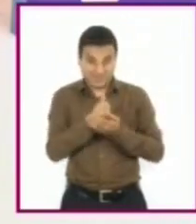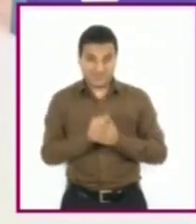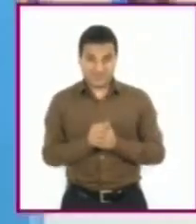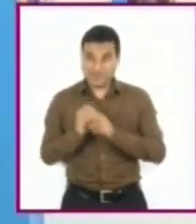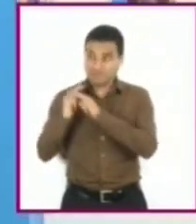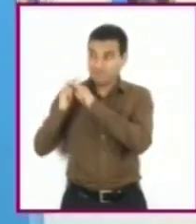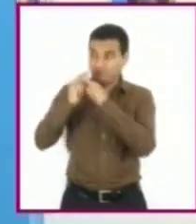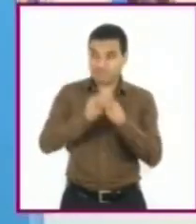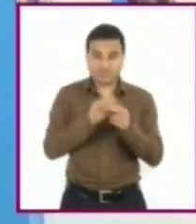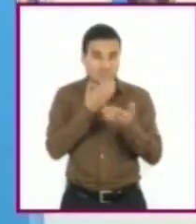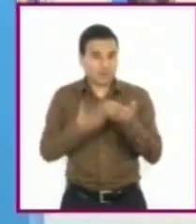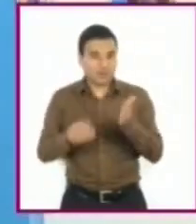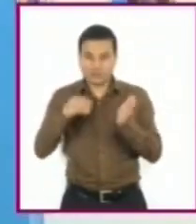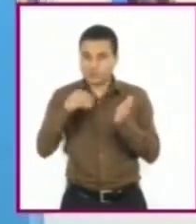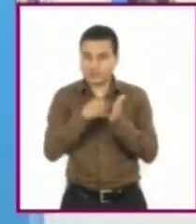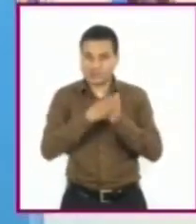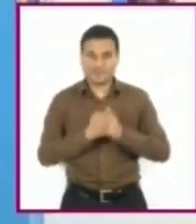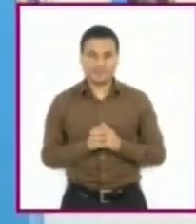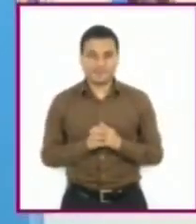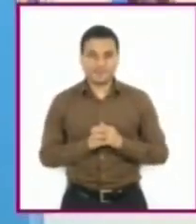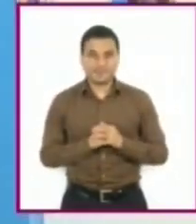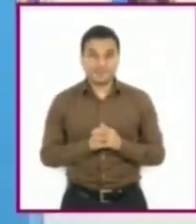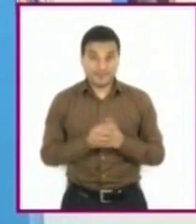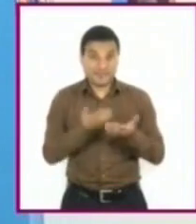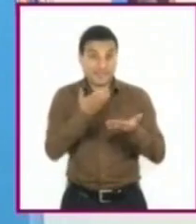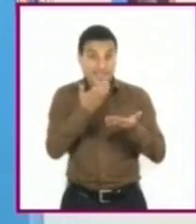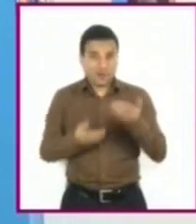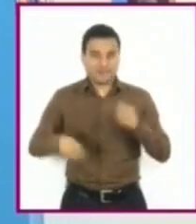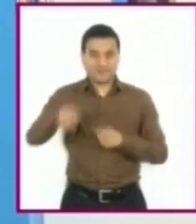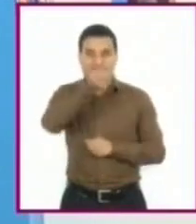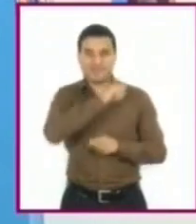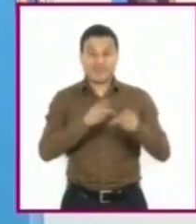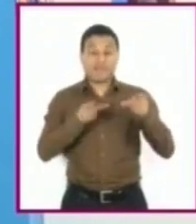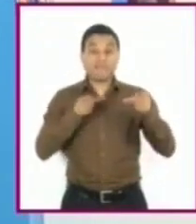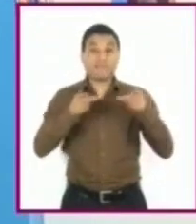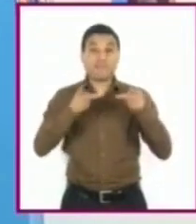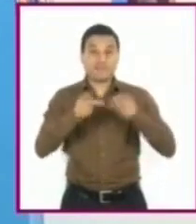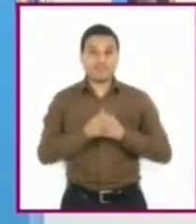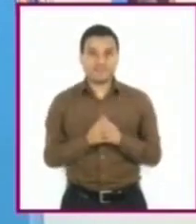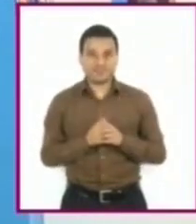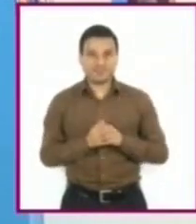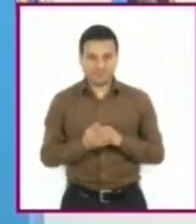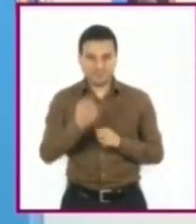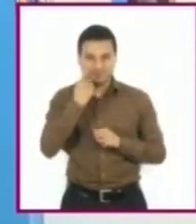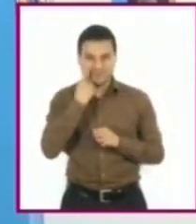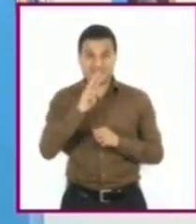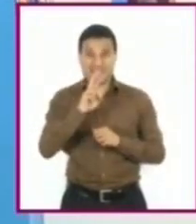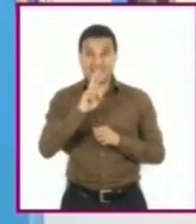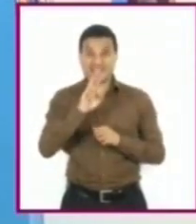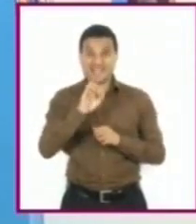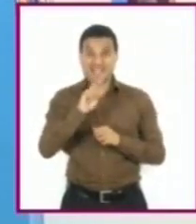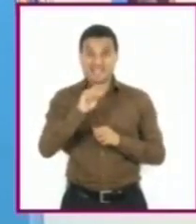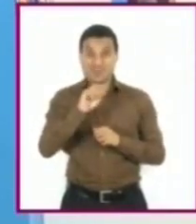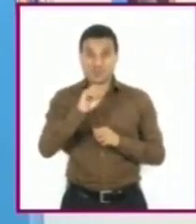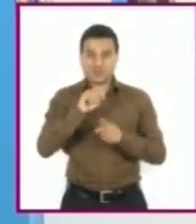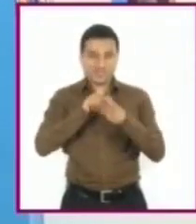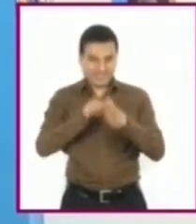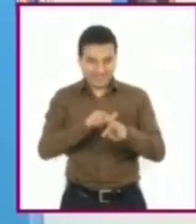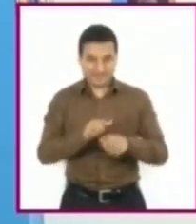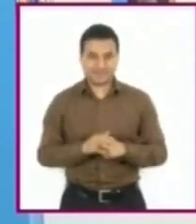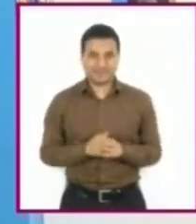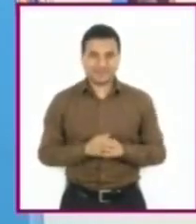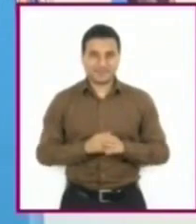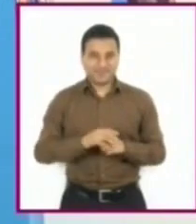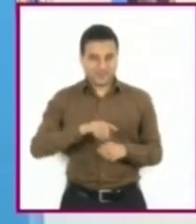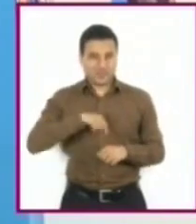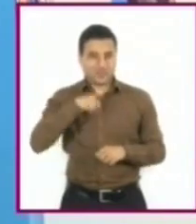nuestros días. Ahora es el momento de prepararnos para dar continuidad al reto que iniciamos la sesión pasada. Te